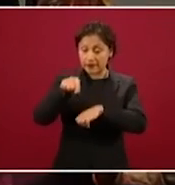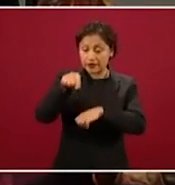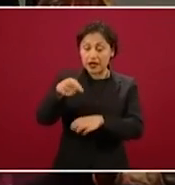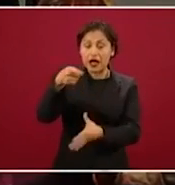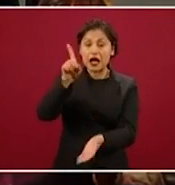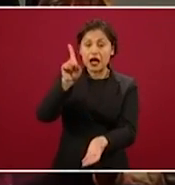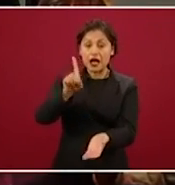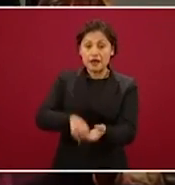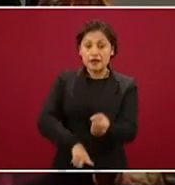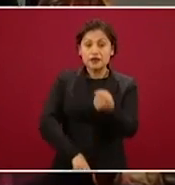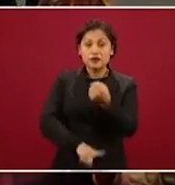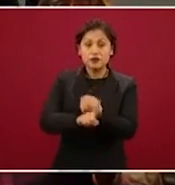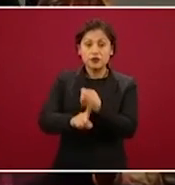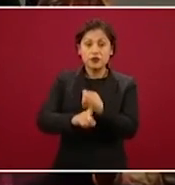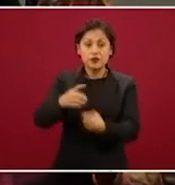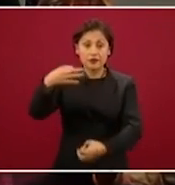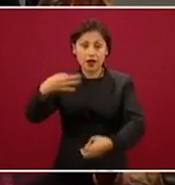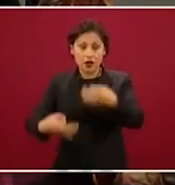judiciales,